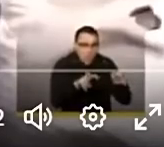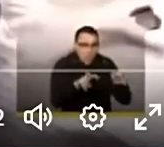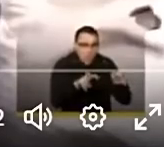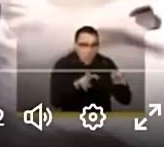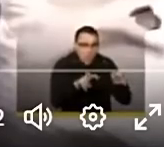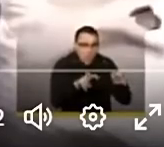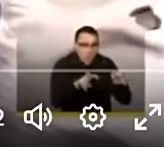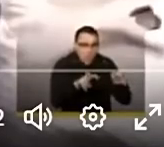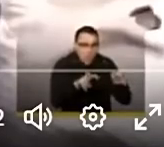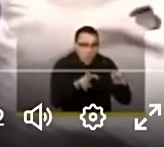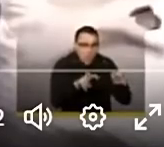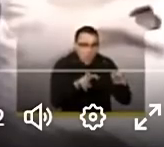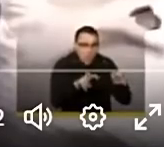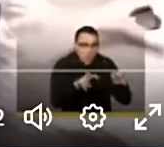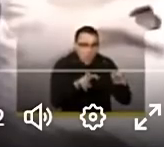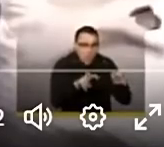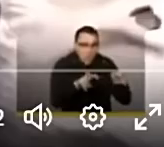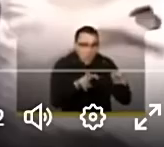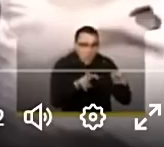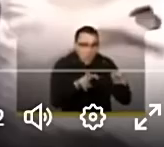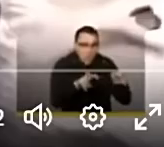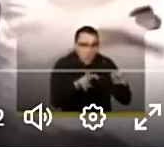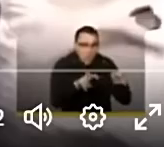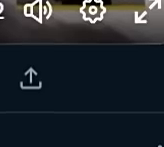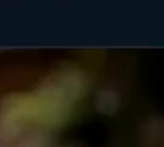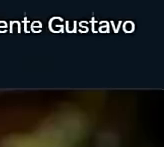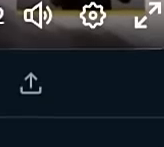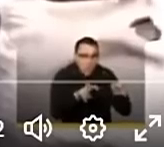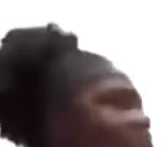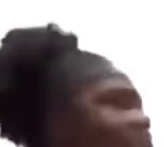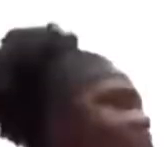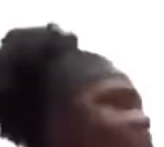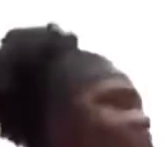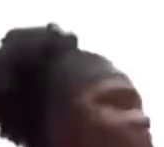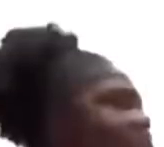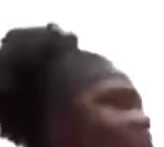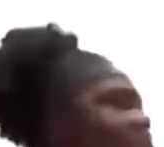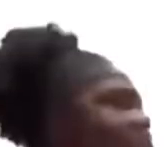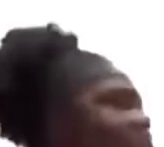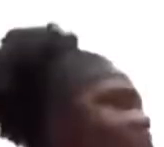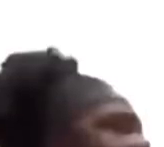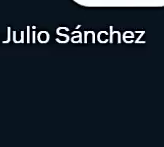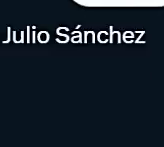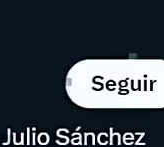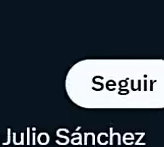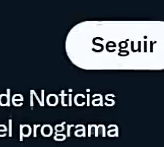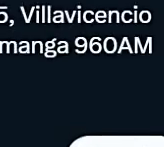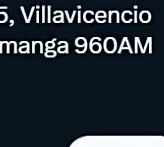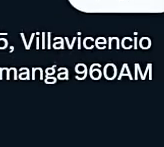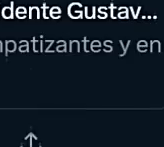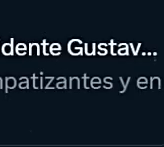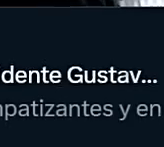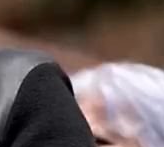declaraciones que dijo ayer Gustavo Petro, que no están alejados de la realidad. Entonces, repito, esa señora crea varios numerales